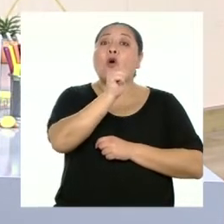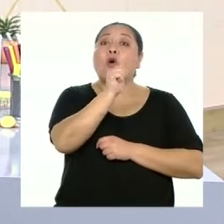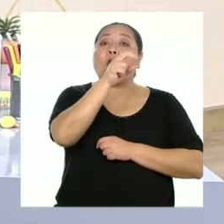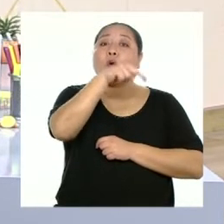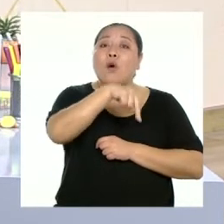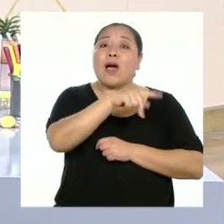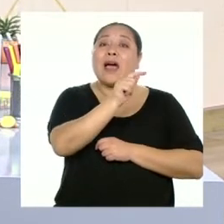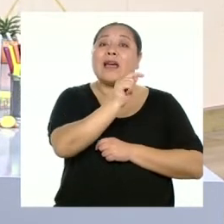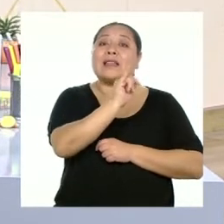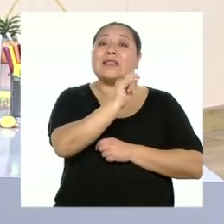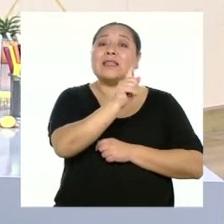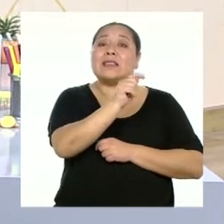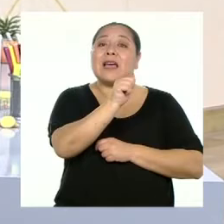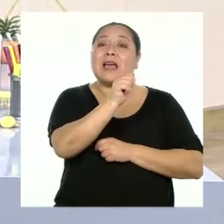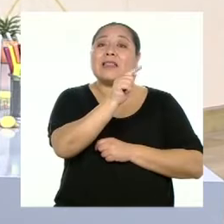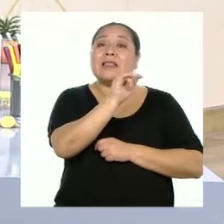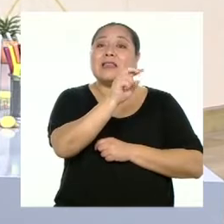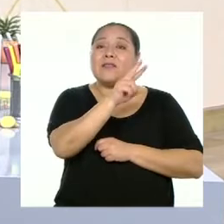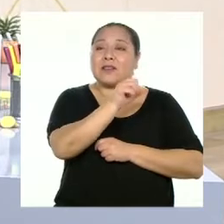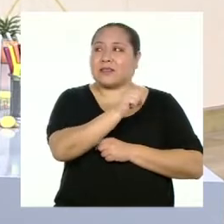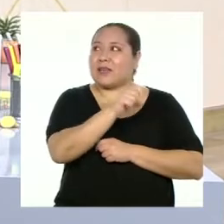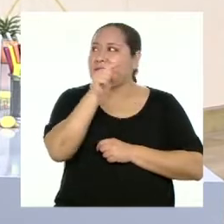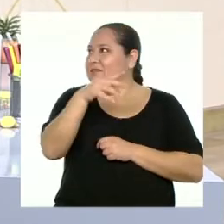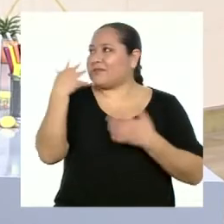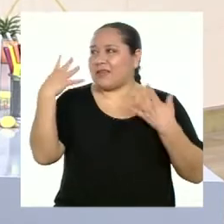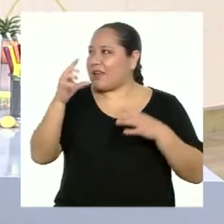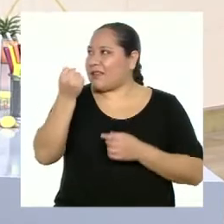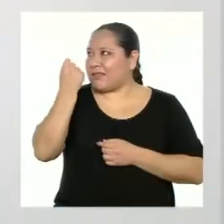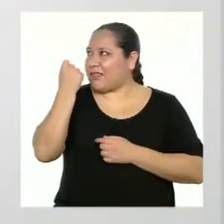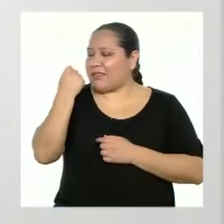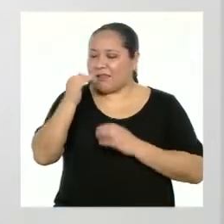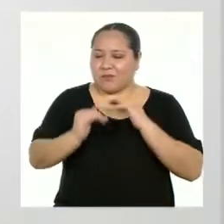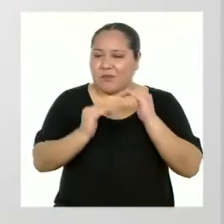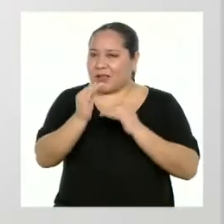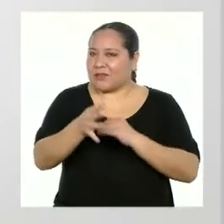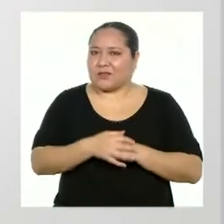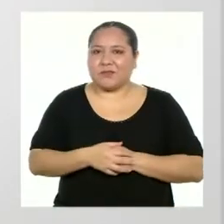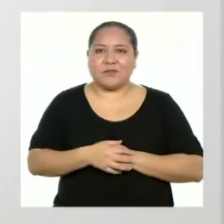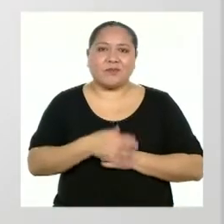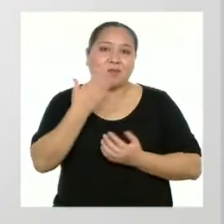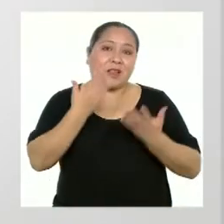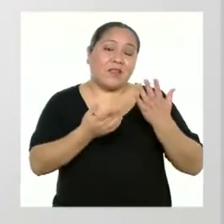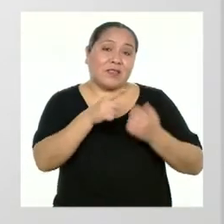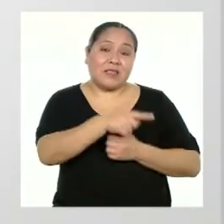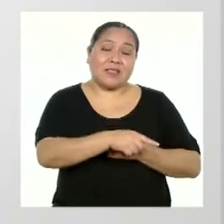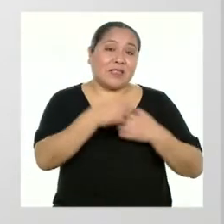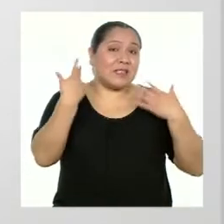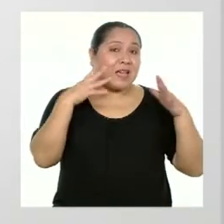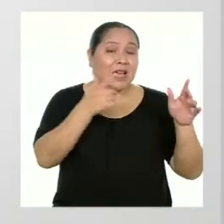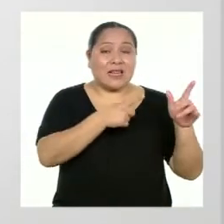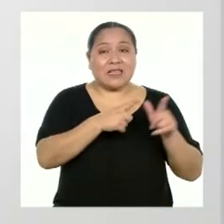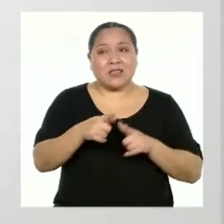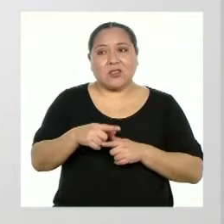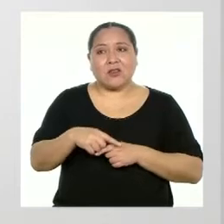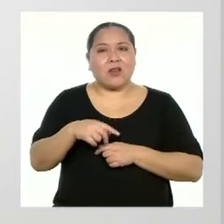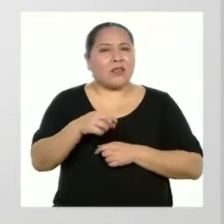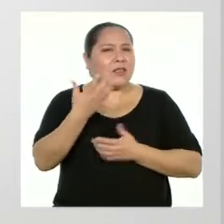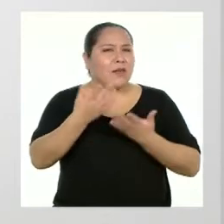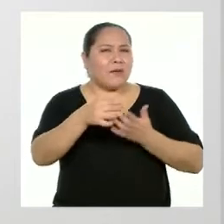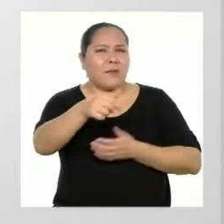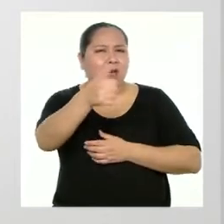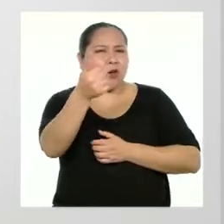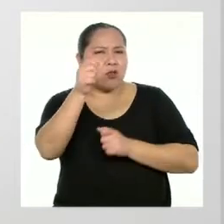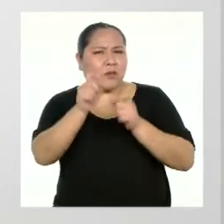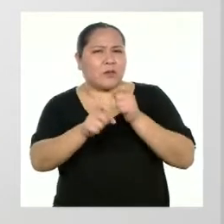Podemos anotarlo y poner logrado a nuestra lista inicial de pasos. Tal vez para unos está logrado, pero para